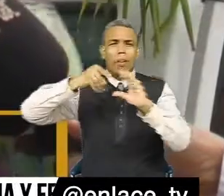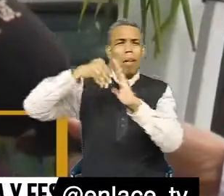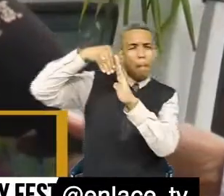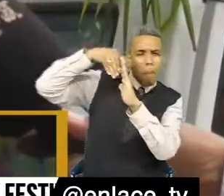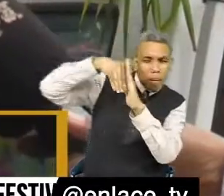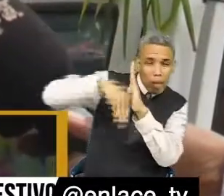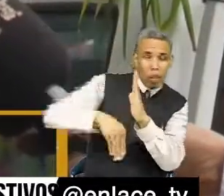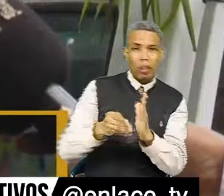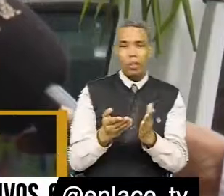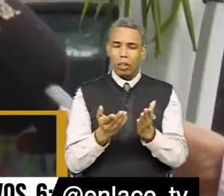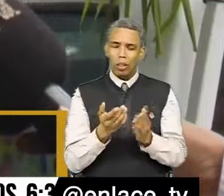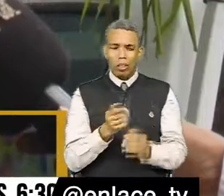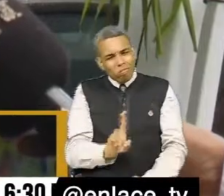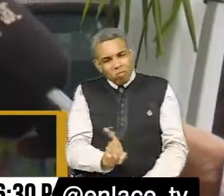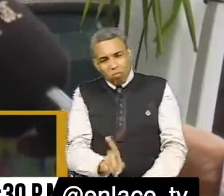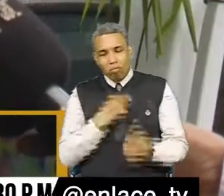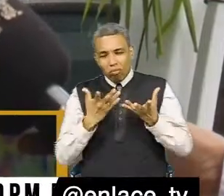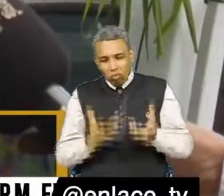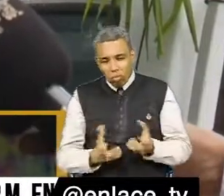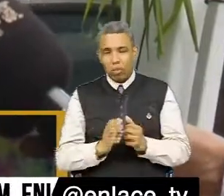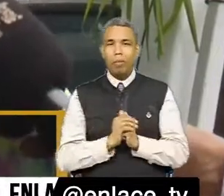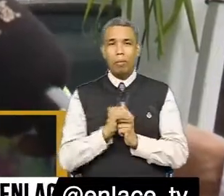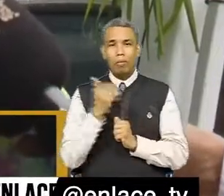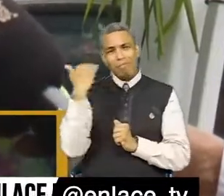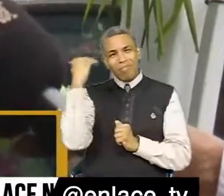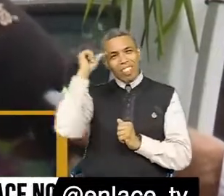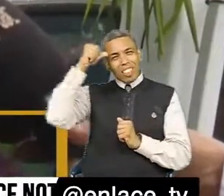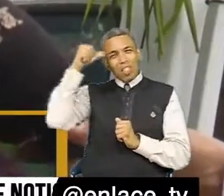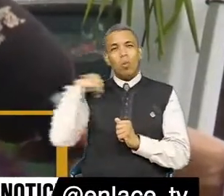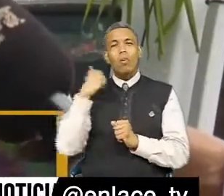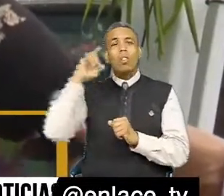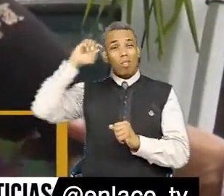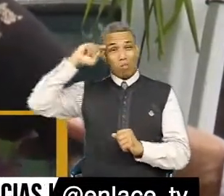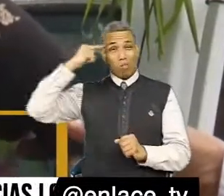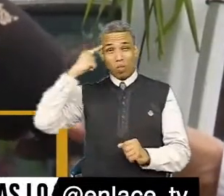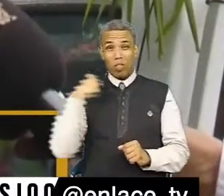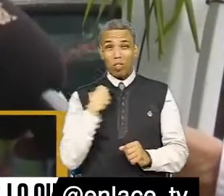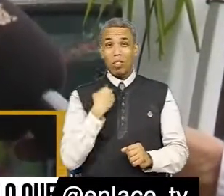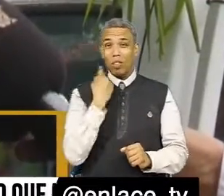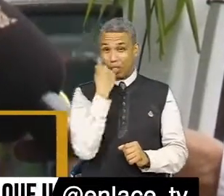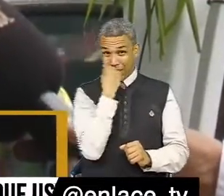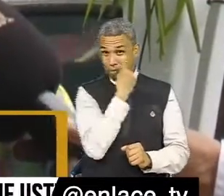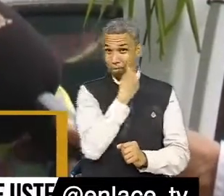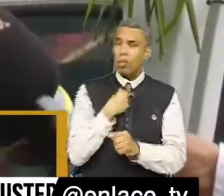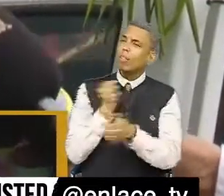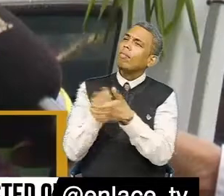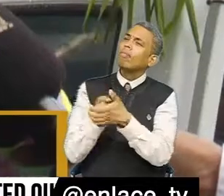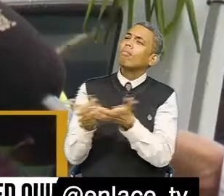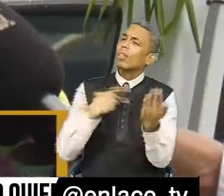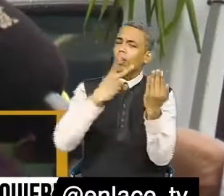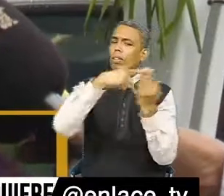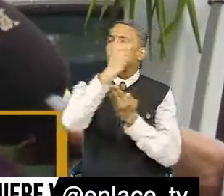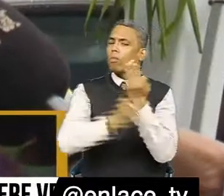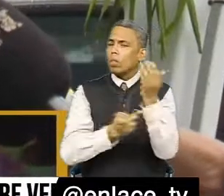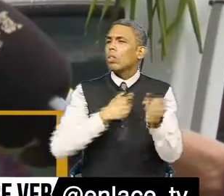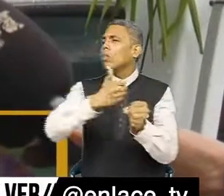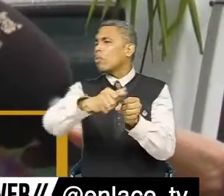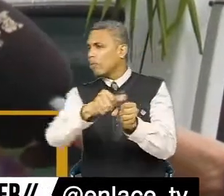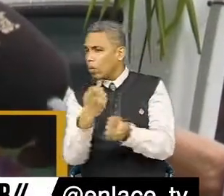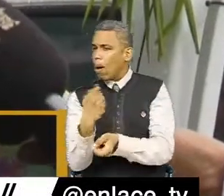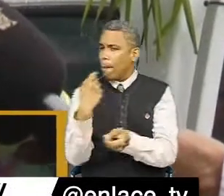hiciera la inversión en la refinería no fue posible y la verdad es que barranca como ciudad no se preparó nunca